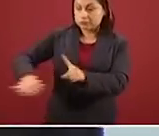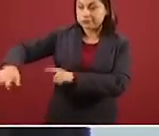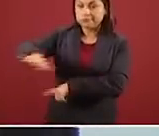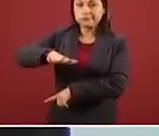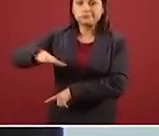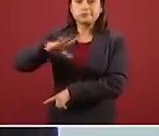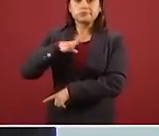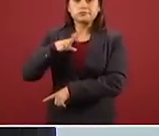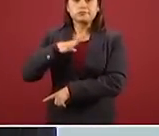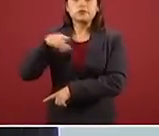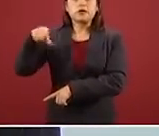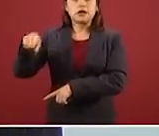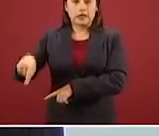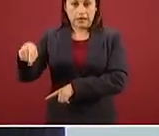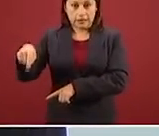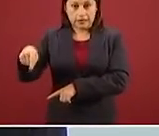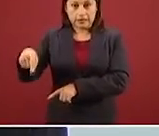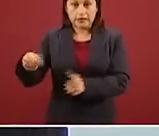al extranjero